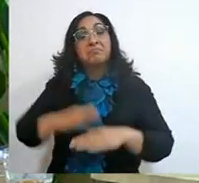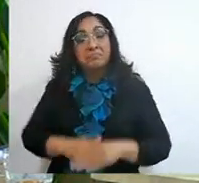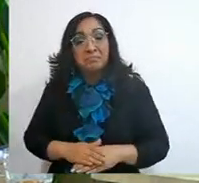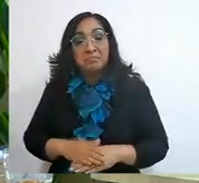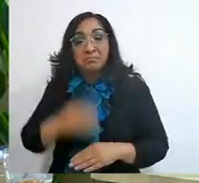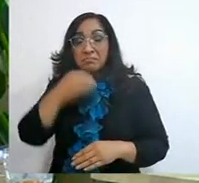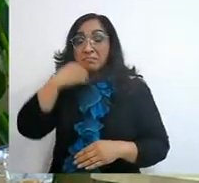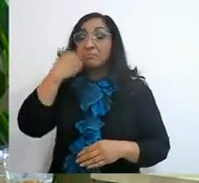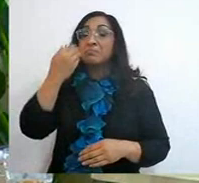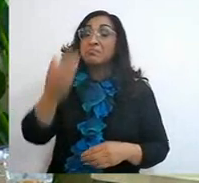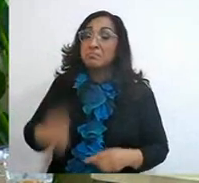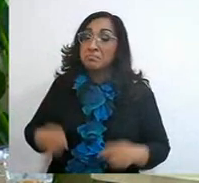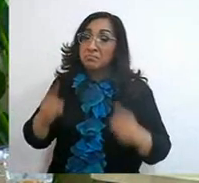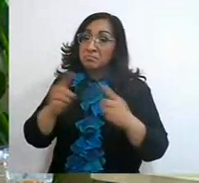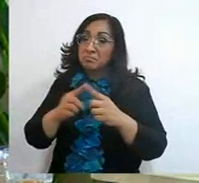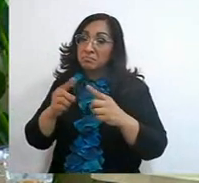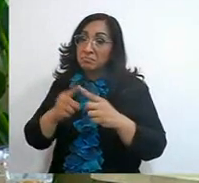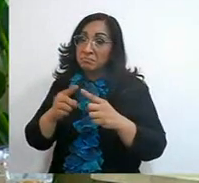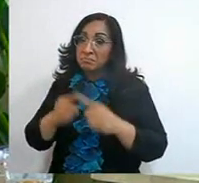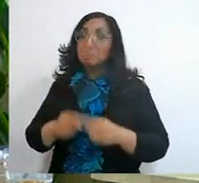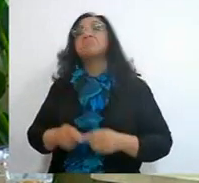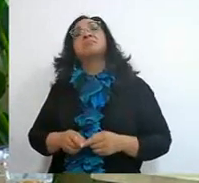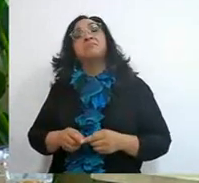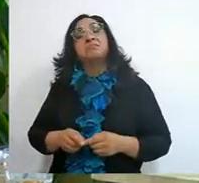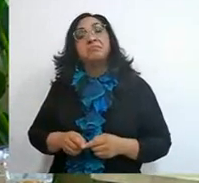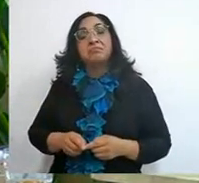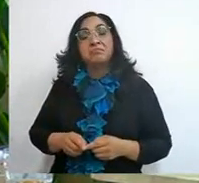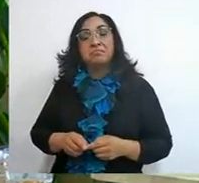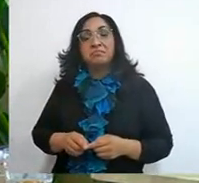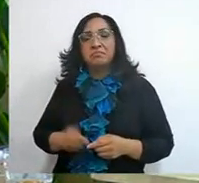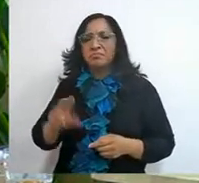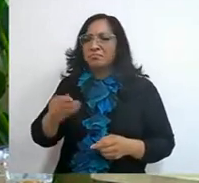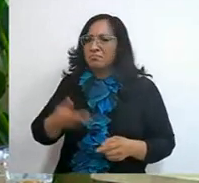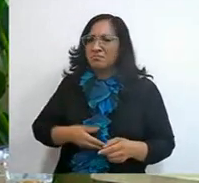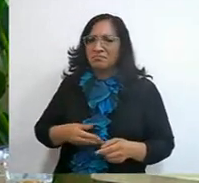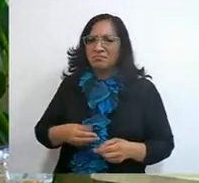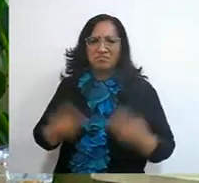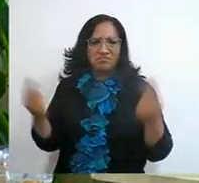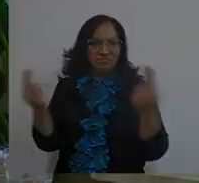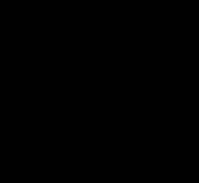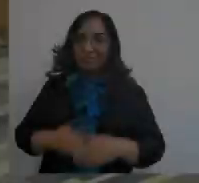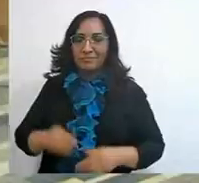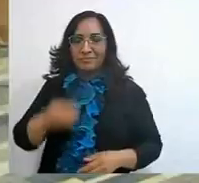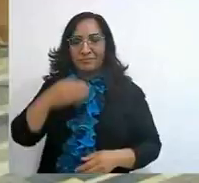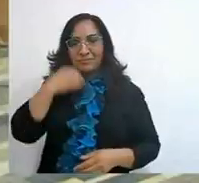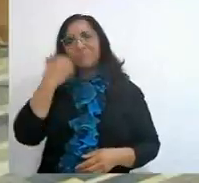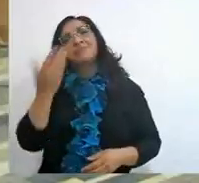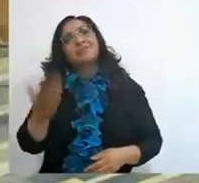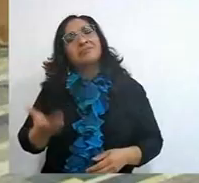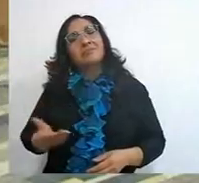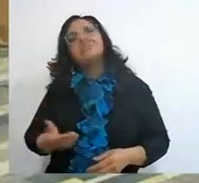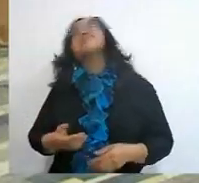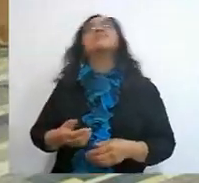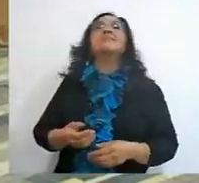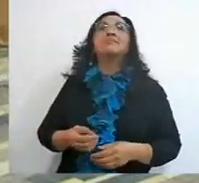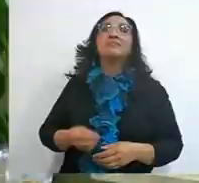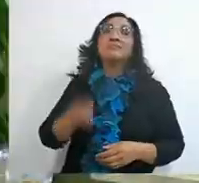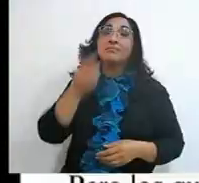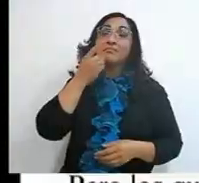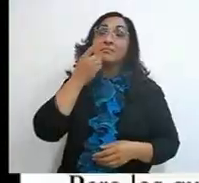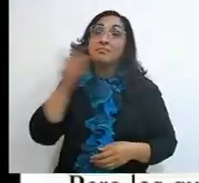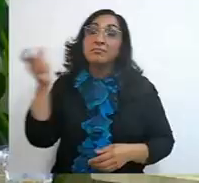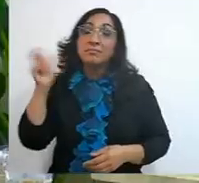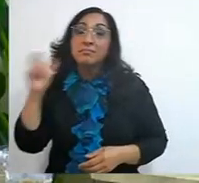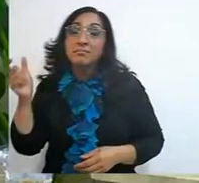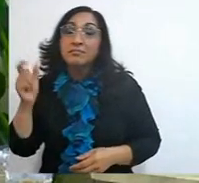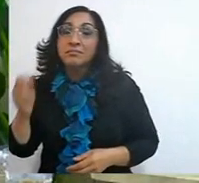cómoda, inmediatamente me salgo. No tengo ninguna necesidad. Quiero nada más decir que